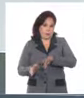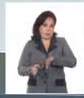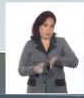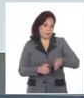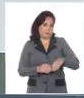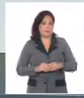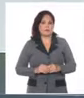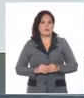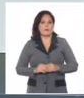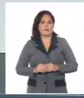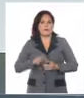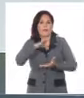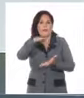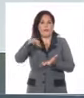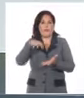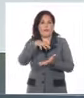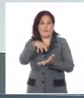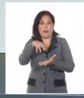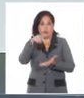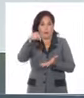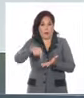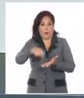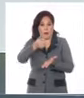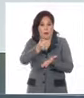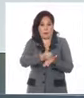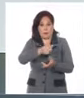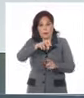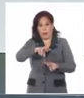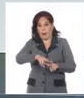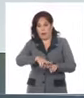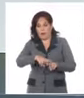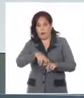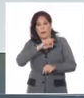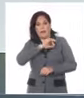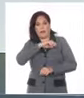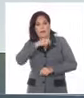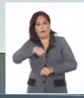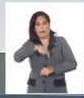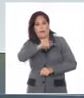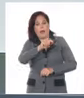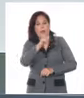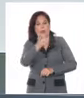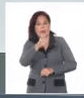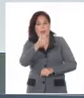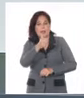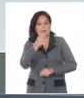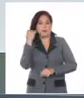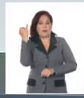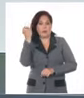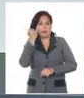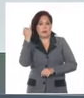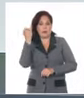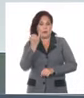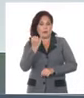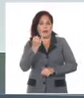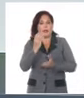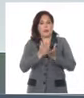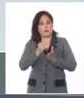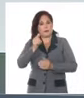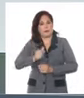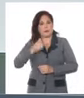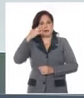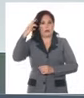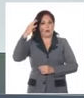y es que una gran feria comunitaria desarrollaron en la capital cubana los delegados al 13º Encuentro Internacional de Estudiantes de Psicología. La